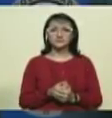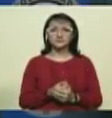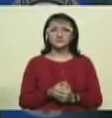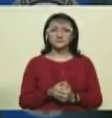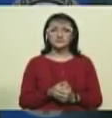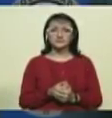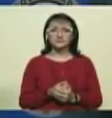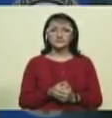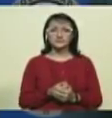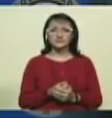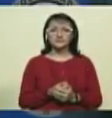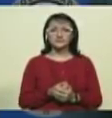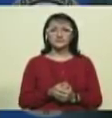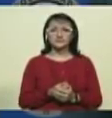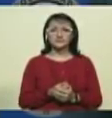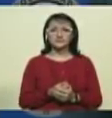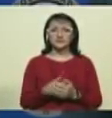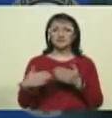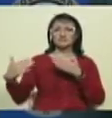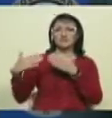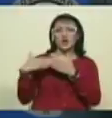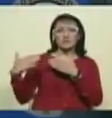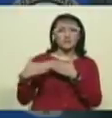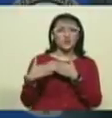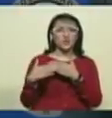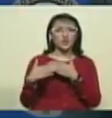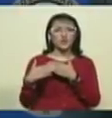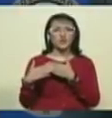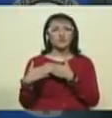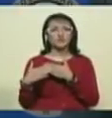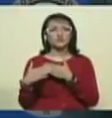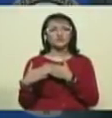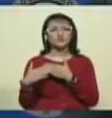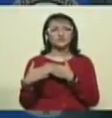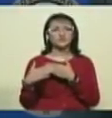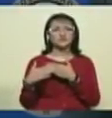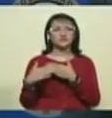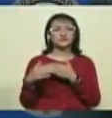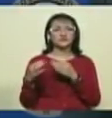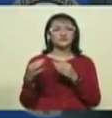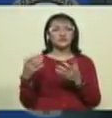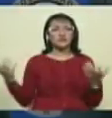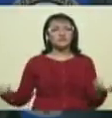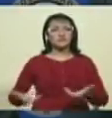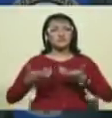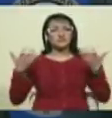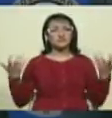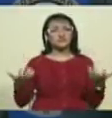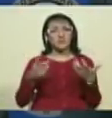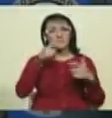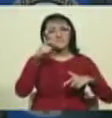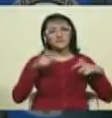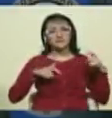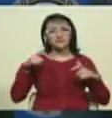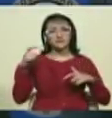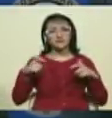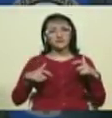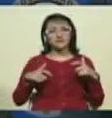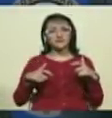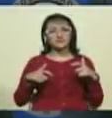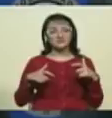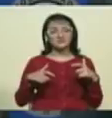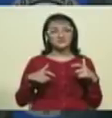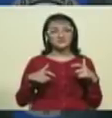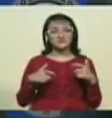para Venezuela, que estuvieron en las calles rompiendo, matando gente, quemando personas vivas, es decir, reincidieron. Todos